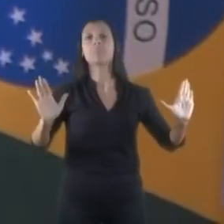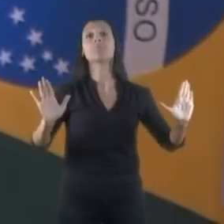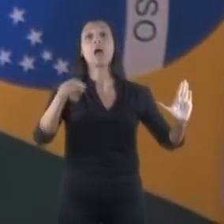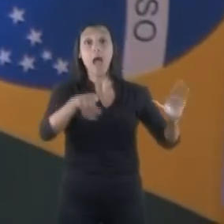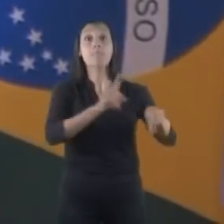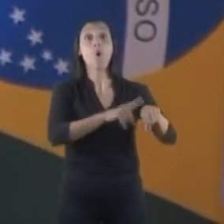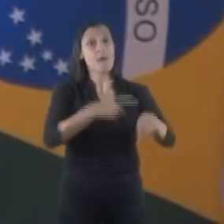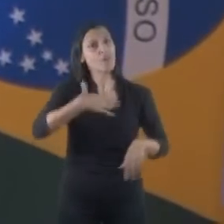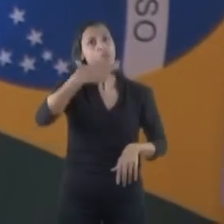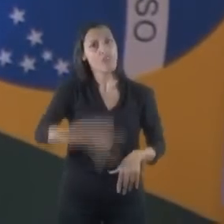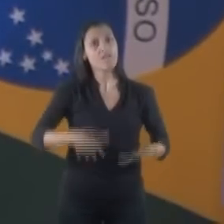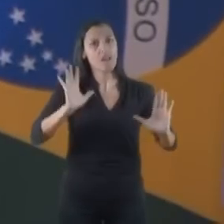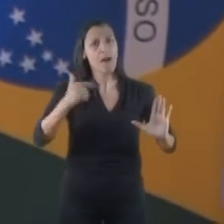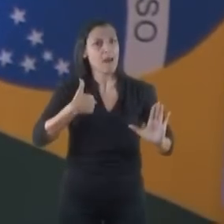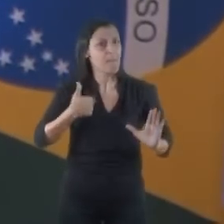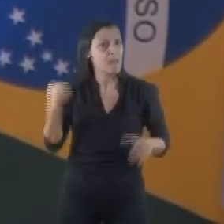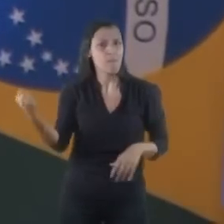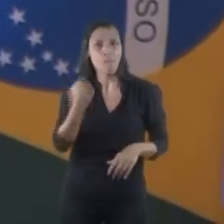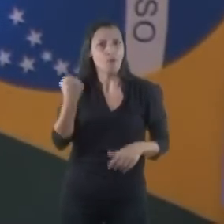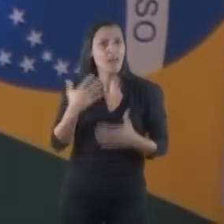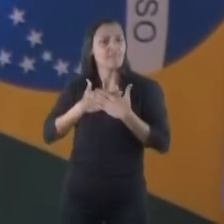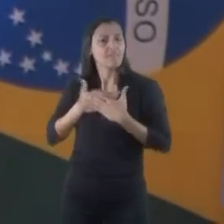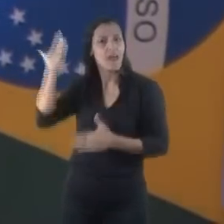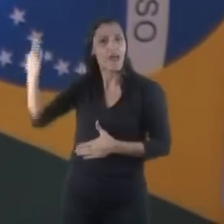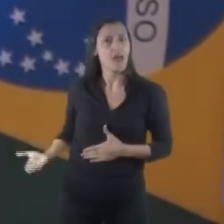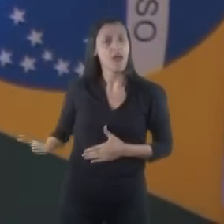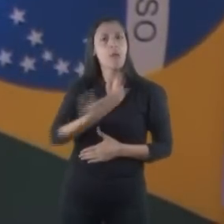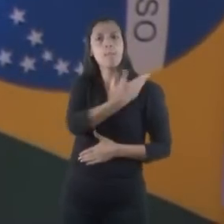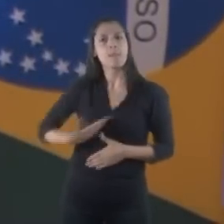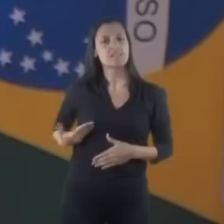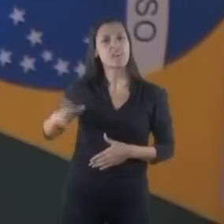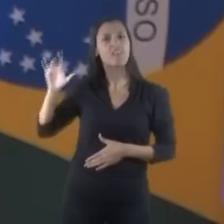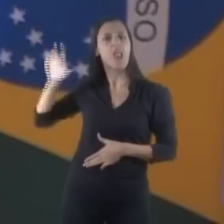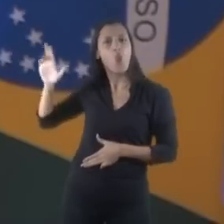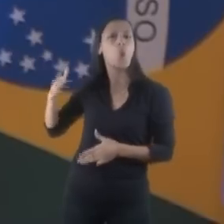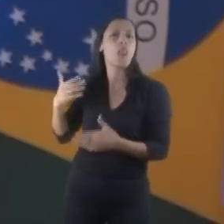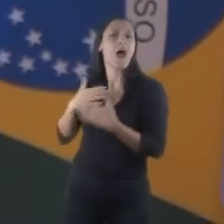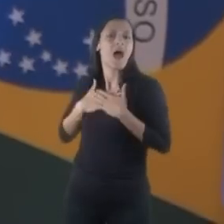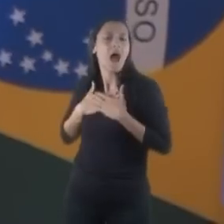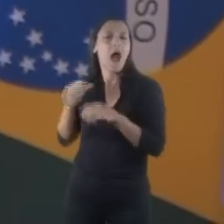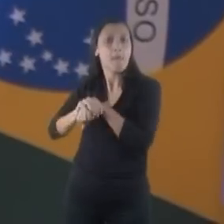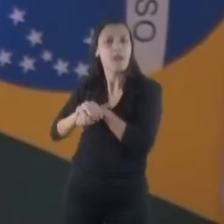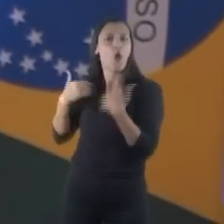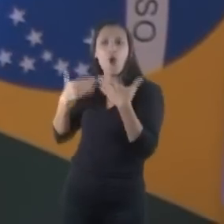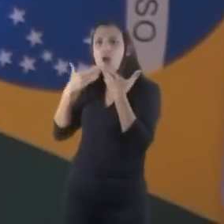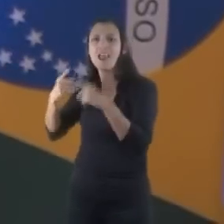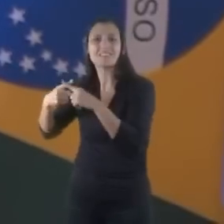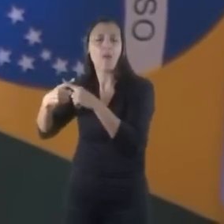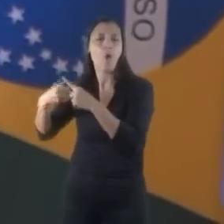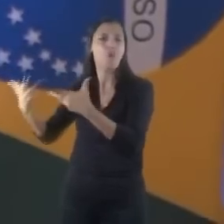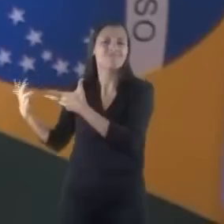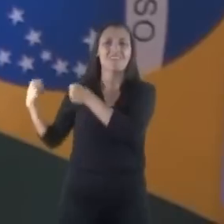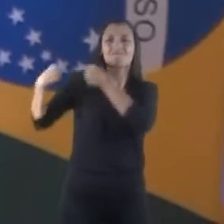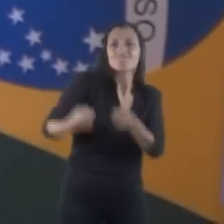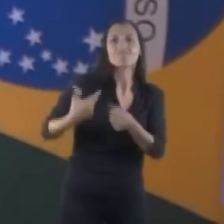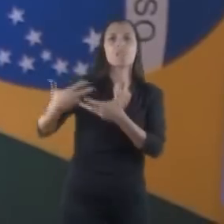Y de verdad valoro mucho, querido Lula, querido amigo, los esfuerzos que Brasil hace por ayudarnos.